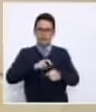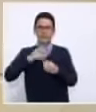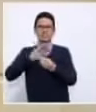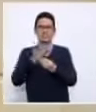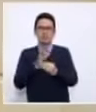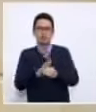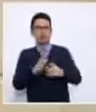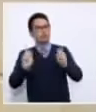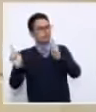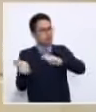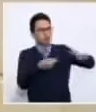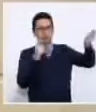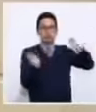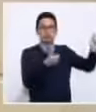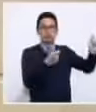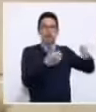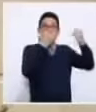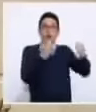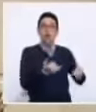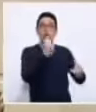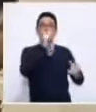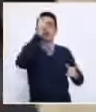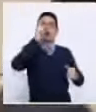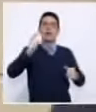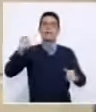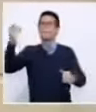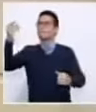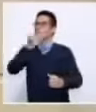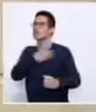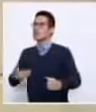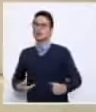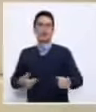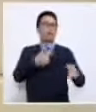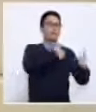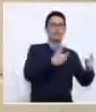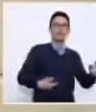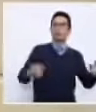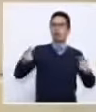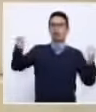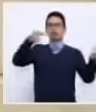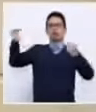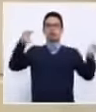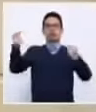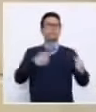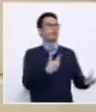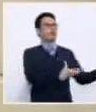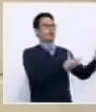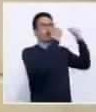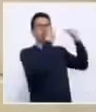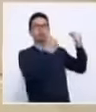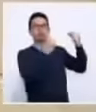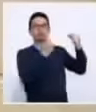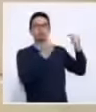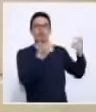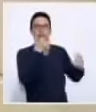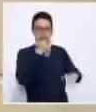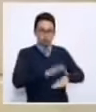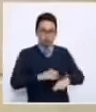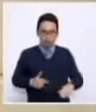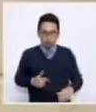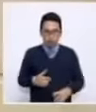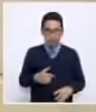otros productos para allá. En este momento, por una peleita que tuvieron dos presidentes de la República, entonces no midieron las consecuencias y los culpables